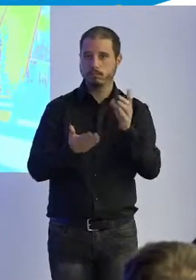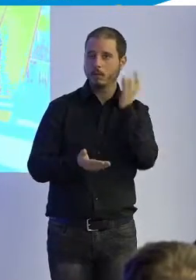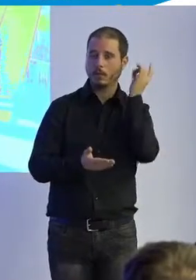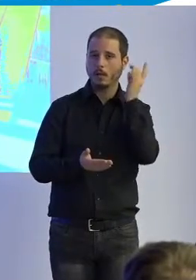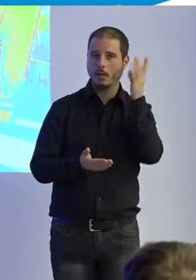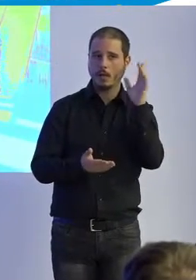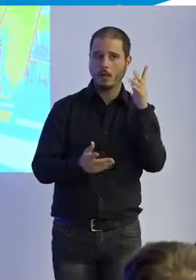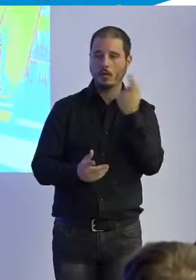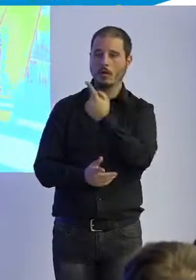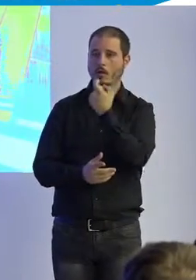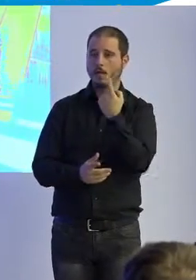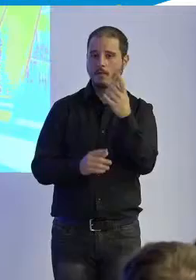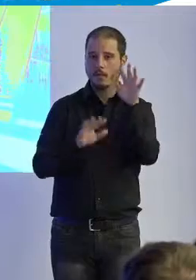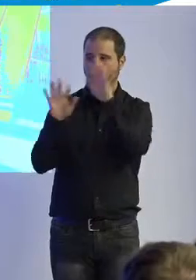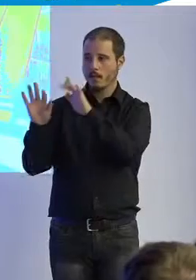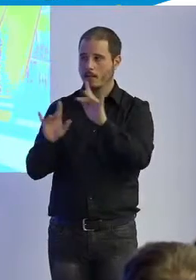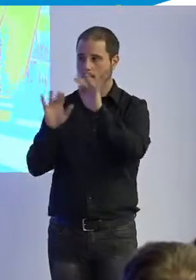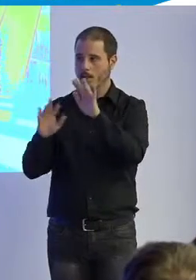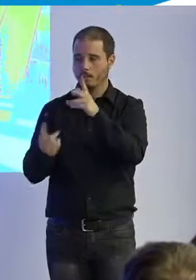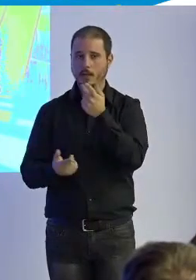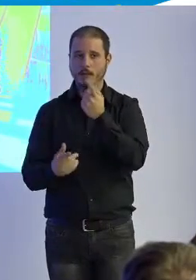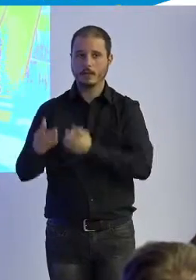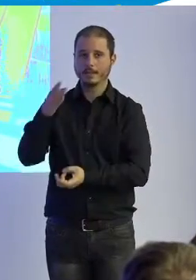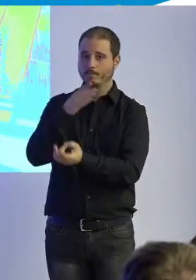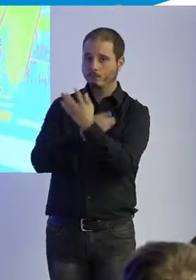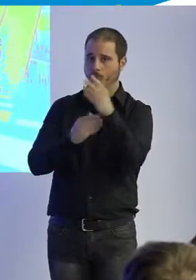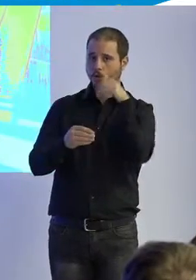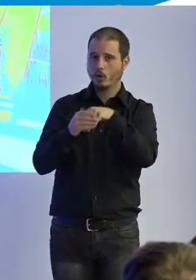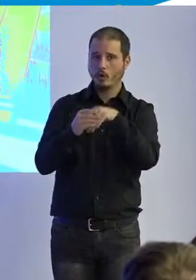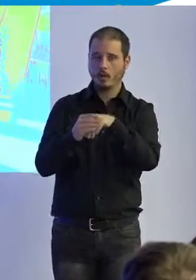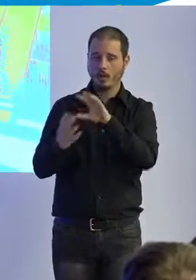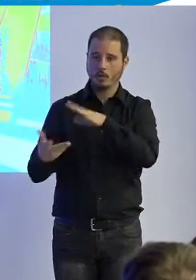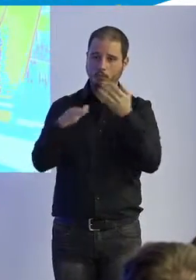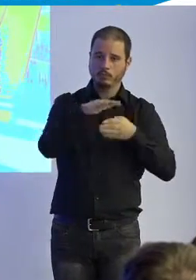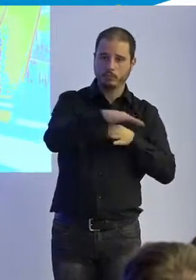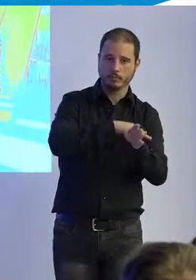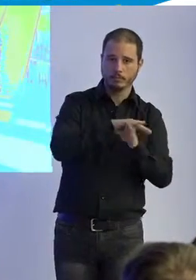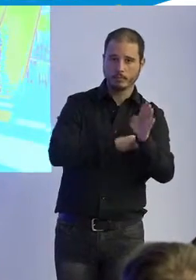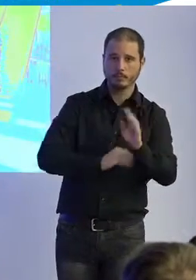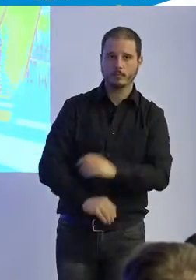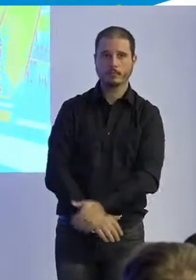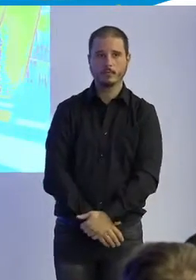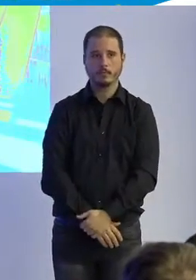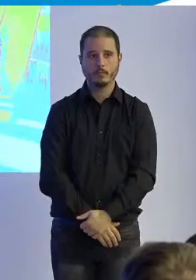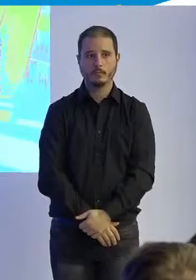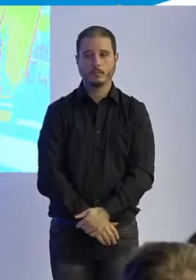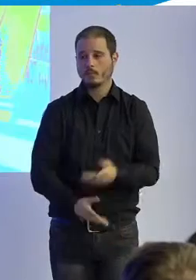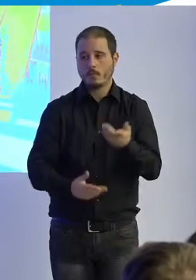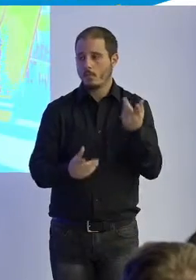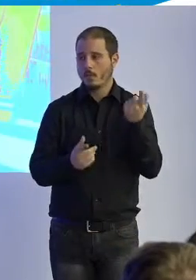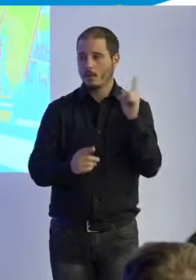contenidos de esa forma, ¿vale? Entonces, bueno, eso es un poco más o menos lo que os quería contar. Y también deciros que